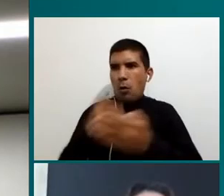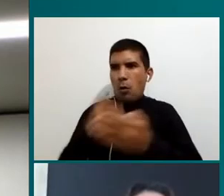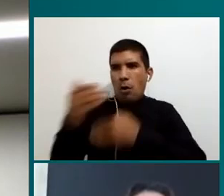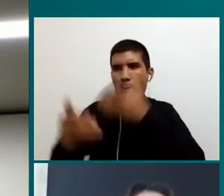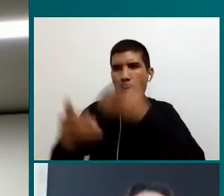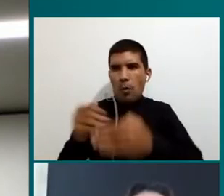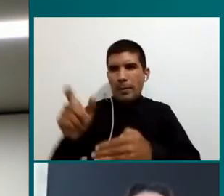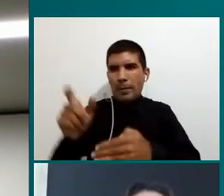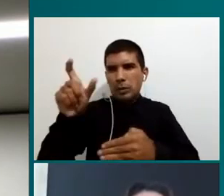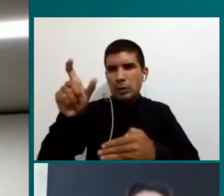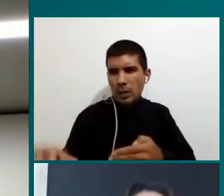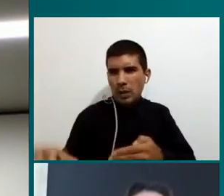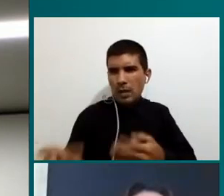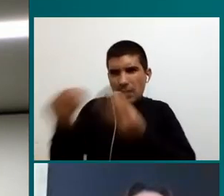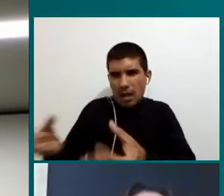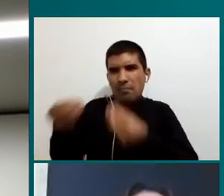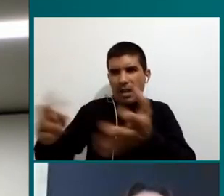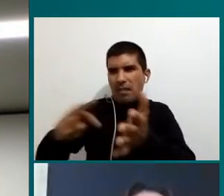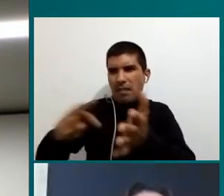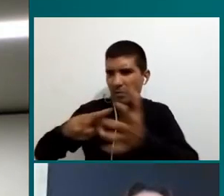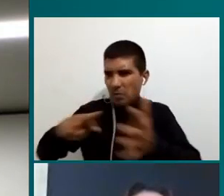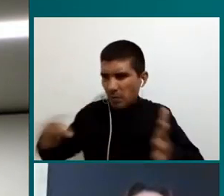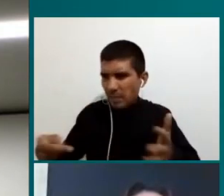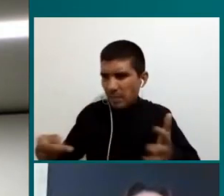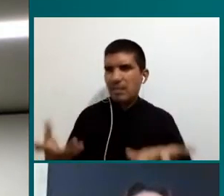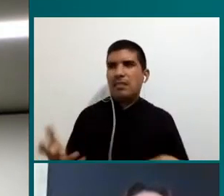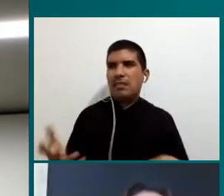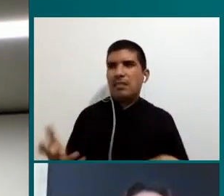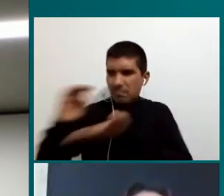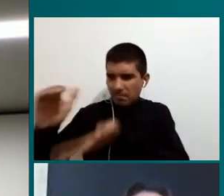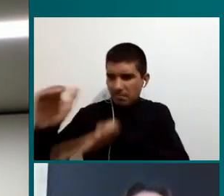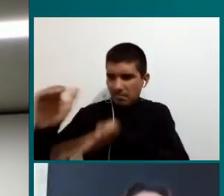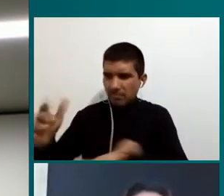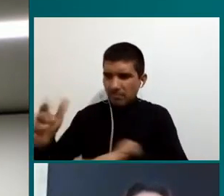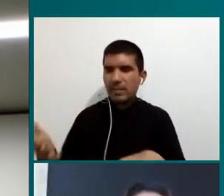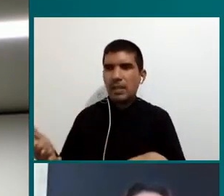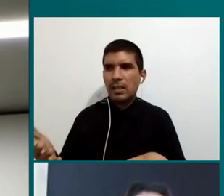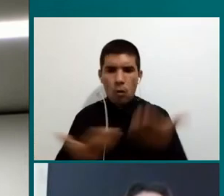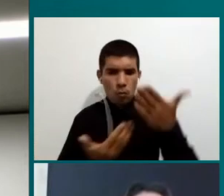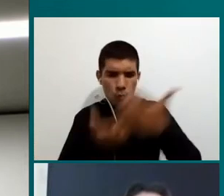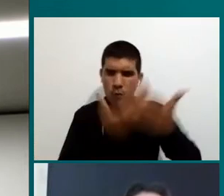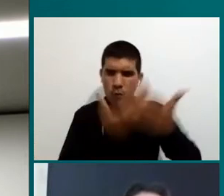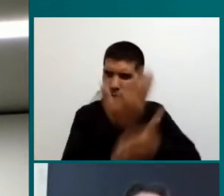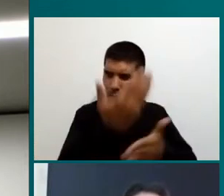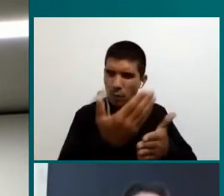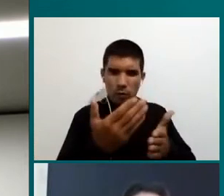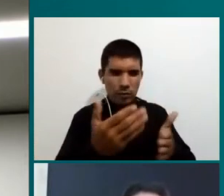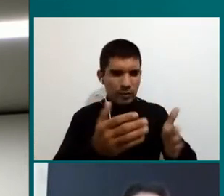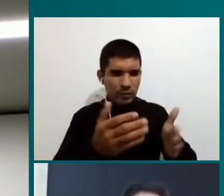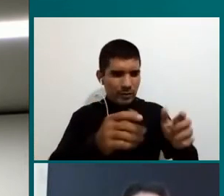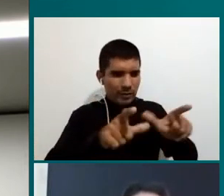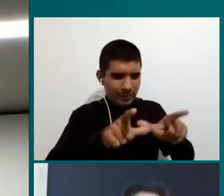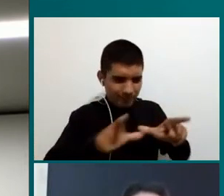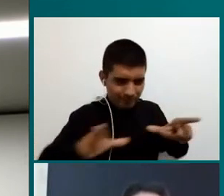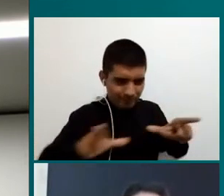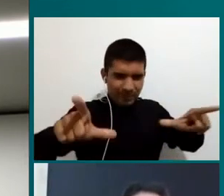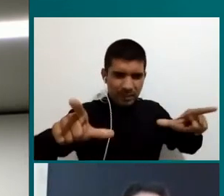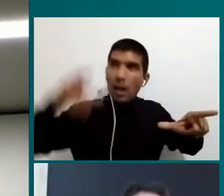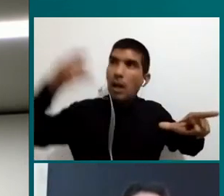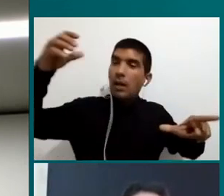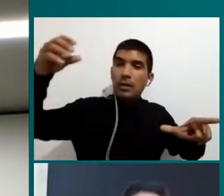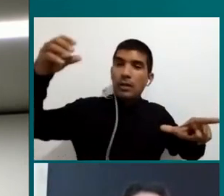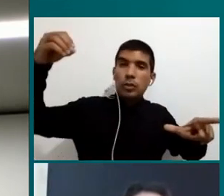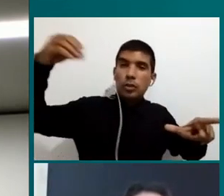con la oferta de paneles, con la oferta de la medición inteligente, con redes inteligentes para mantener los